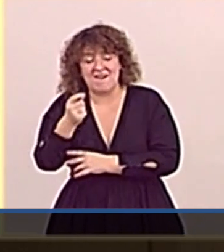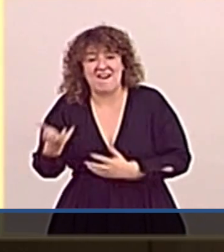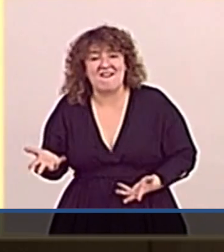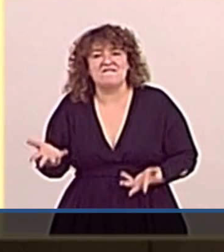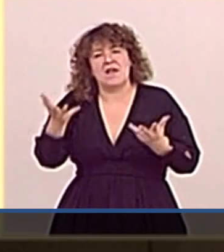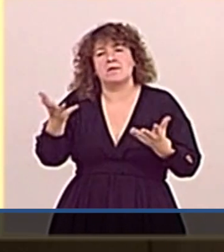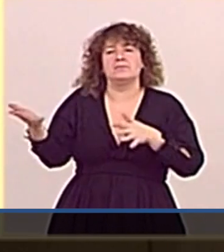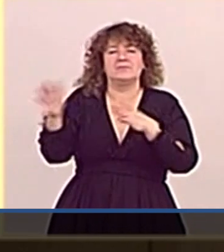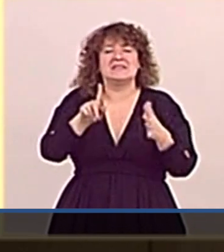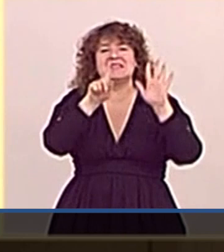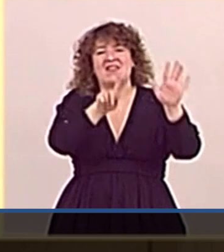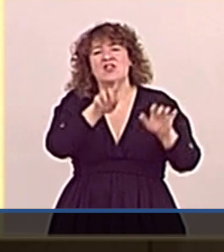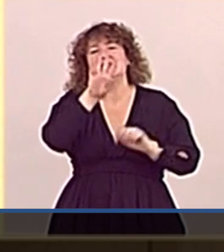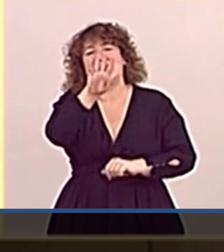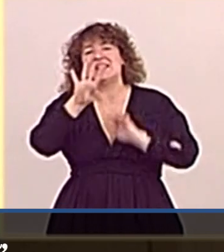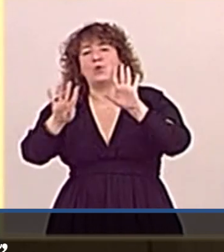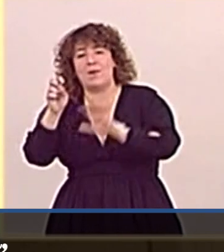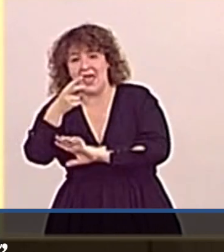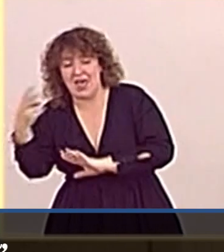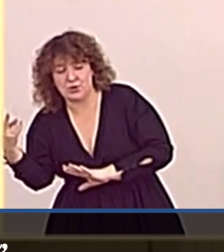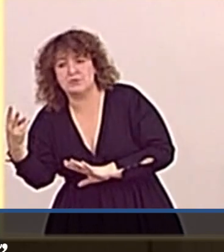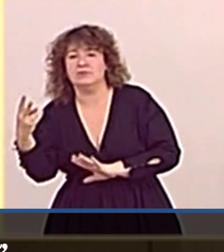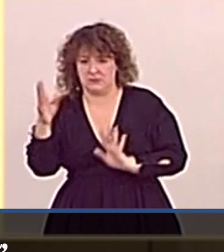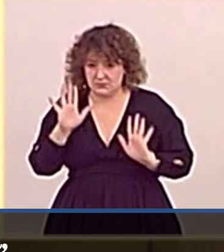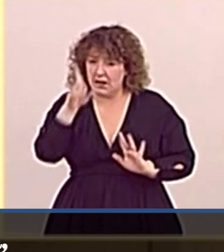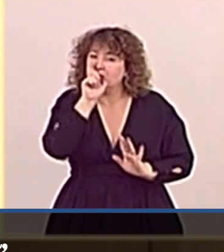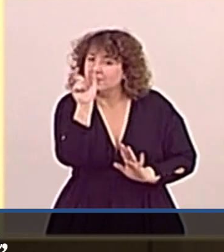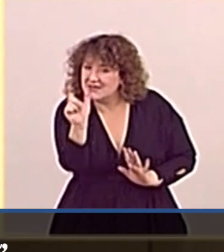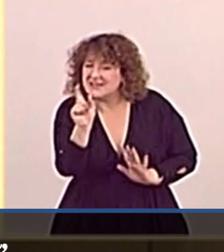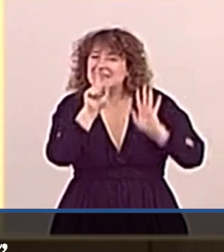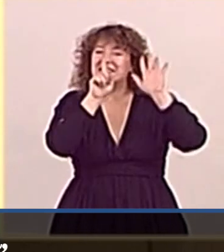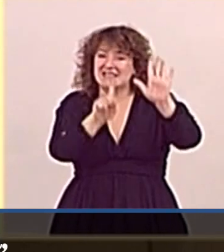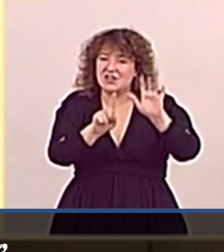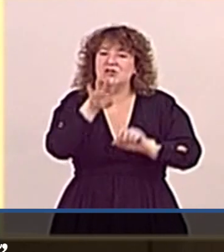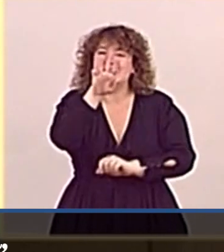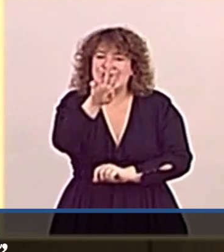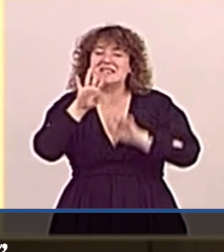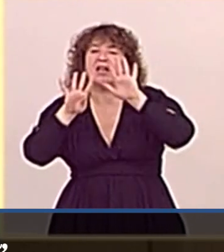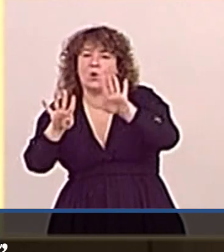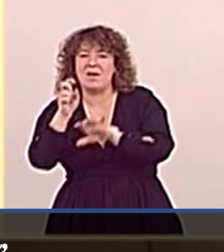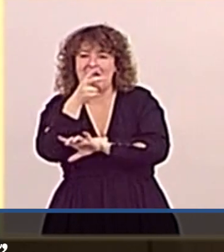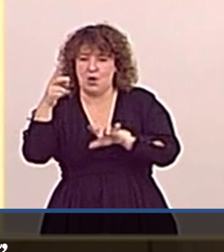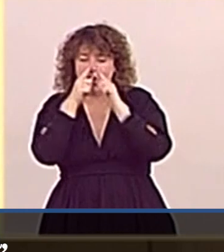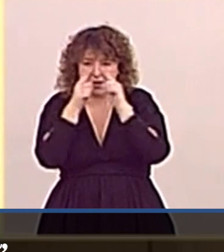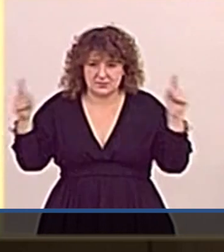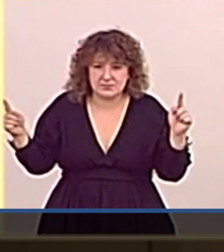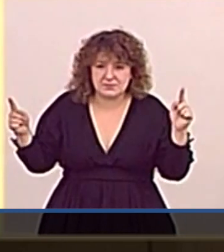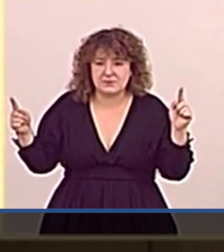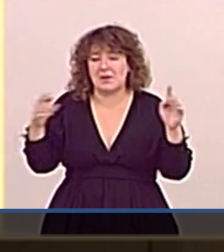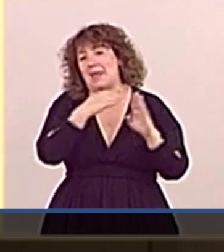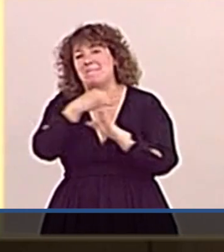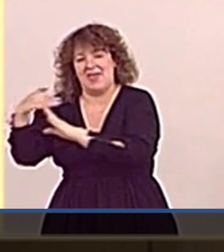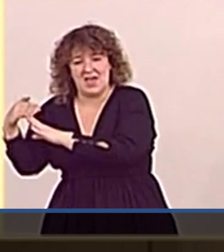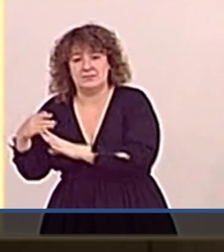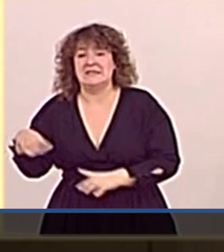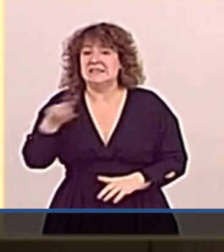factura ascendería a 639 euros. Es decir, recuerde este dato, señoría, 639 euros. Bueno, como media, una factura, si no hubiéramos